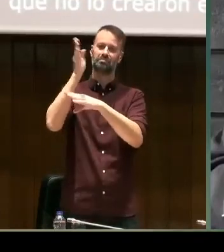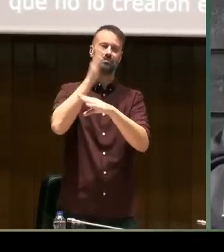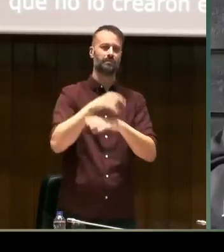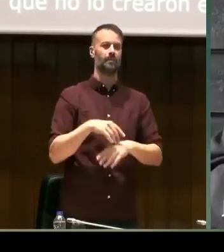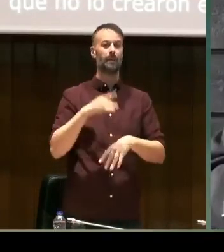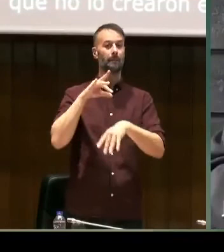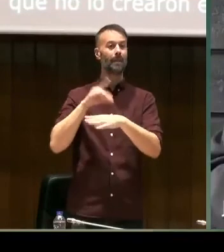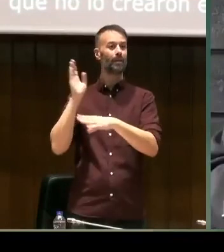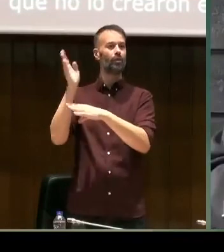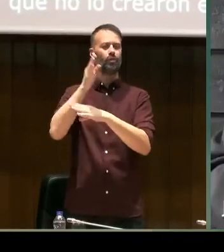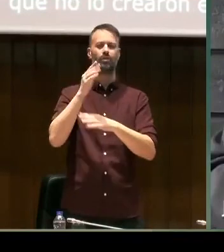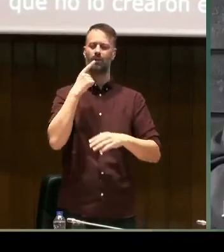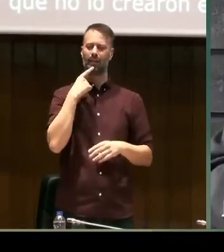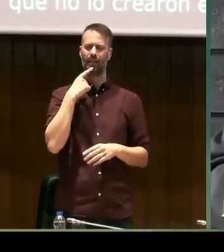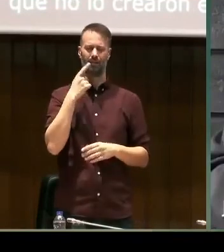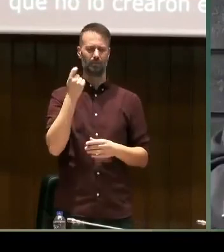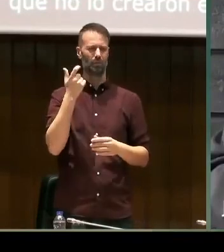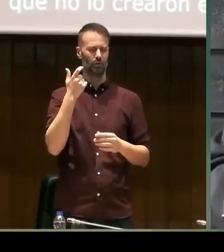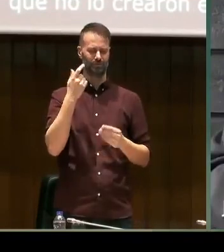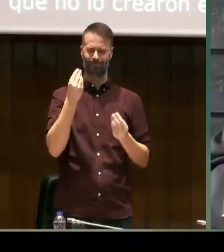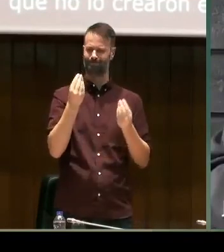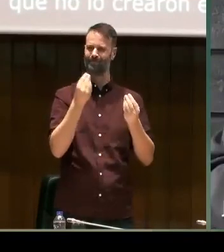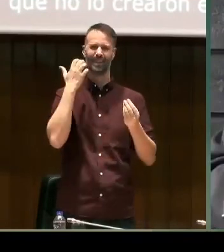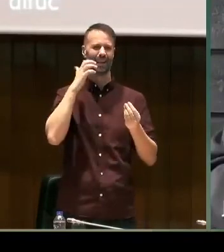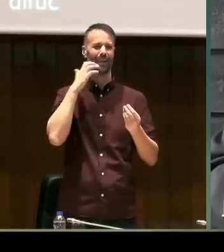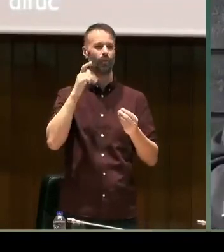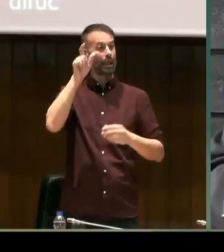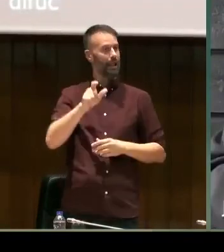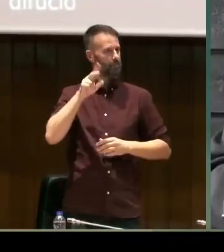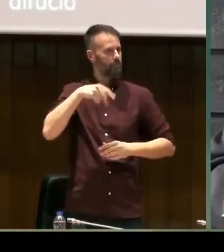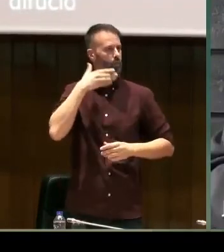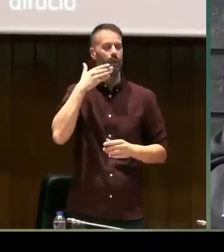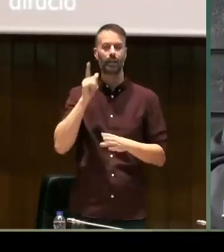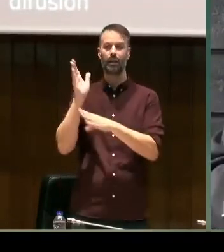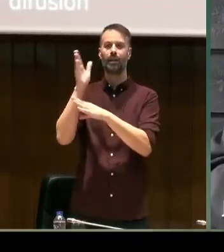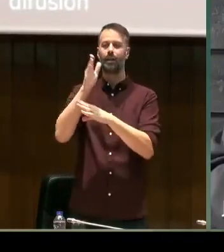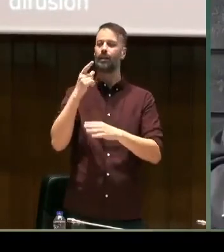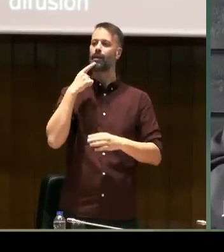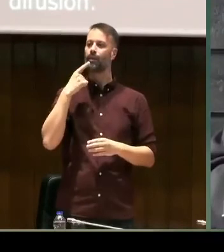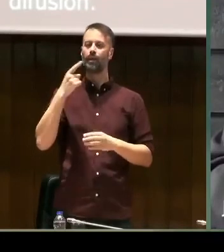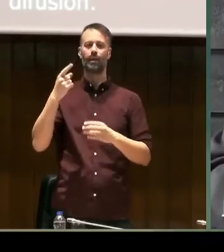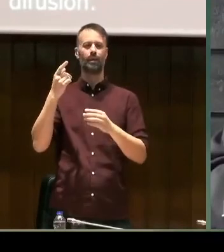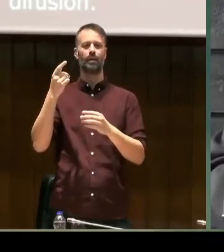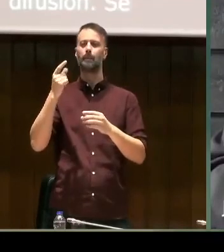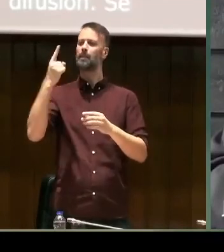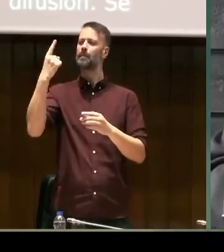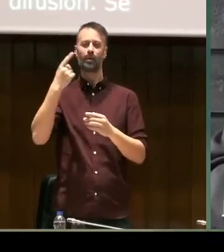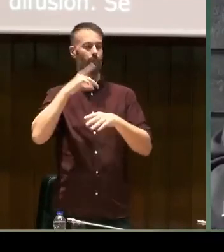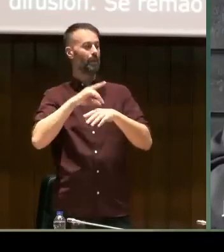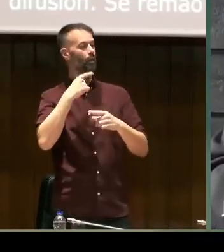su peregrinaje por diferentes profesionales de la medicina. Y él mismo, como persona oyente,